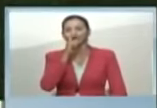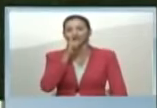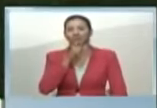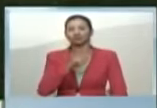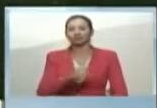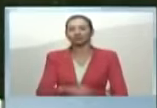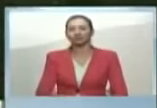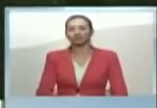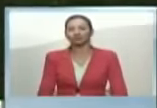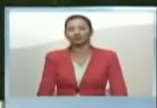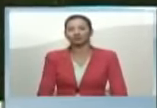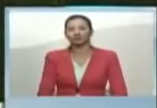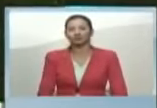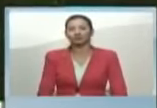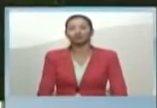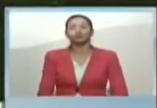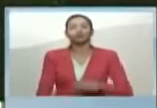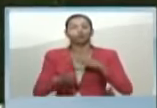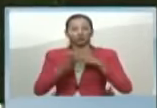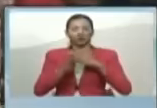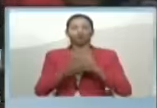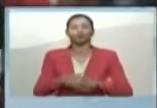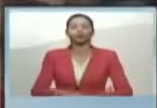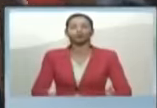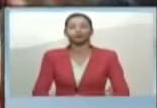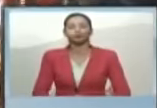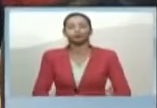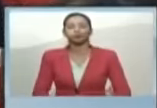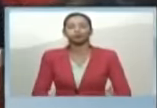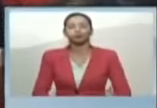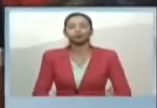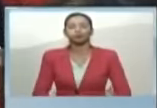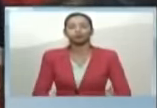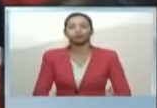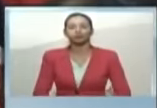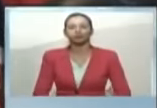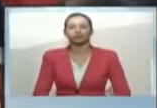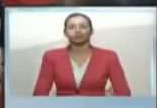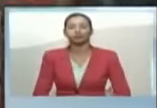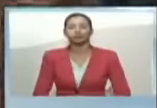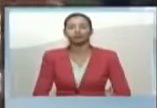Vas bien, Livio. Continúa. Ahora bien, nosotros